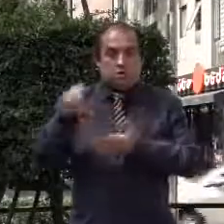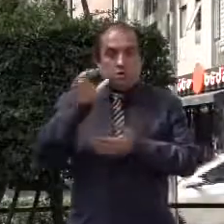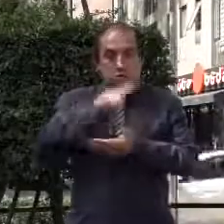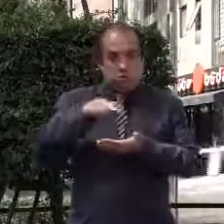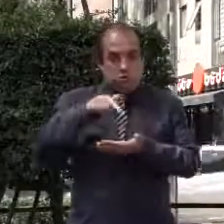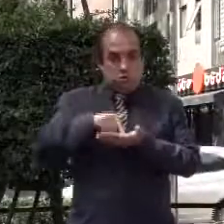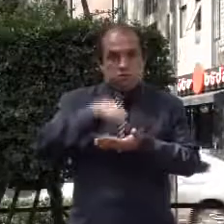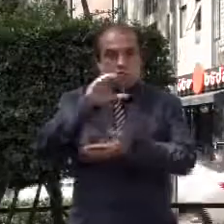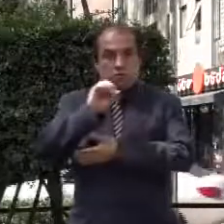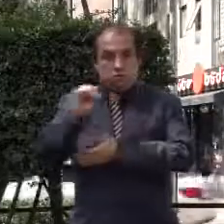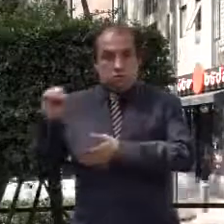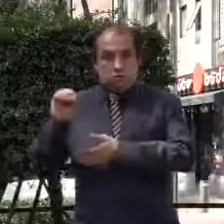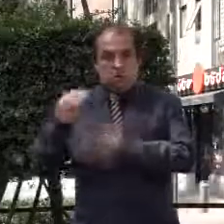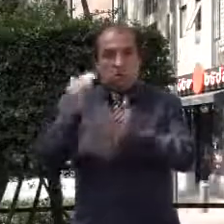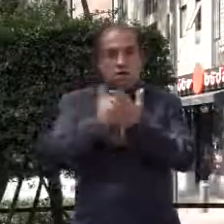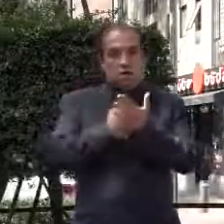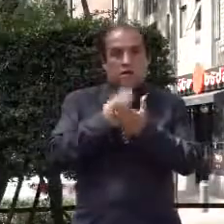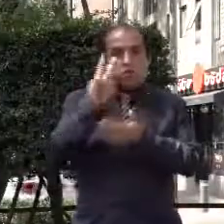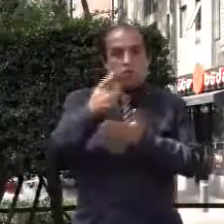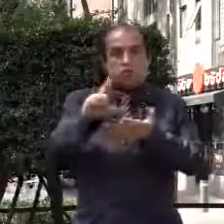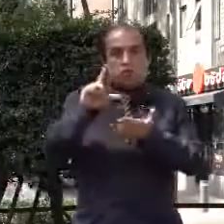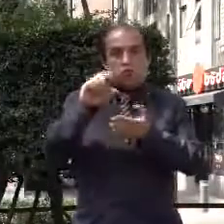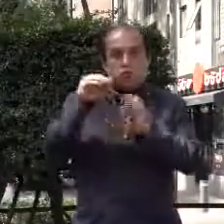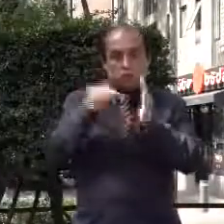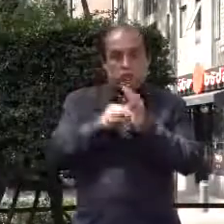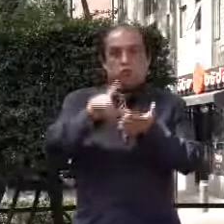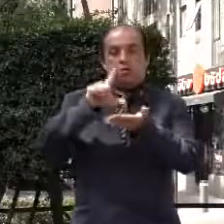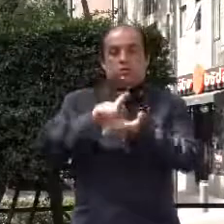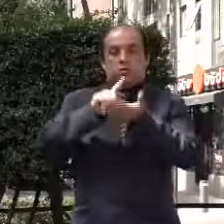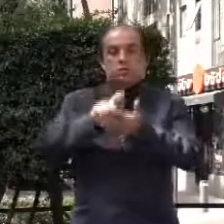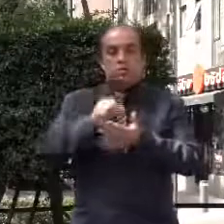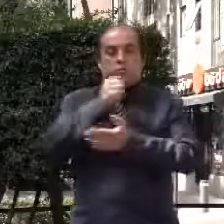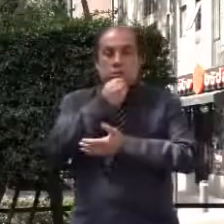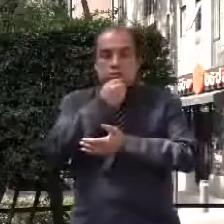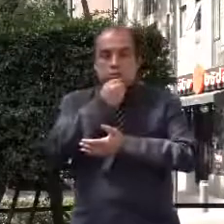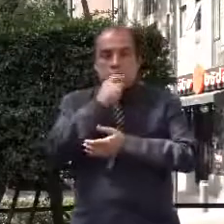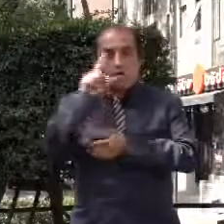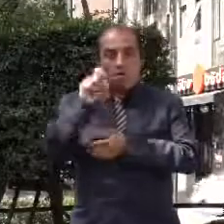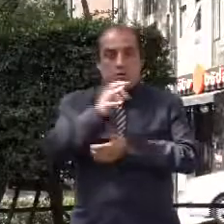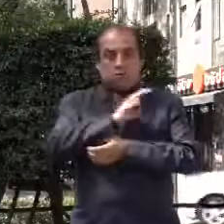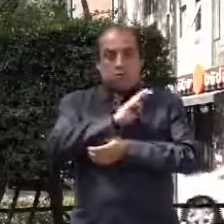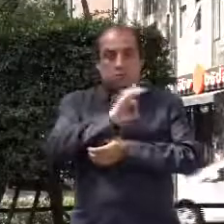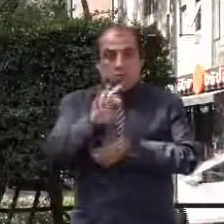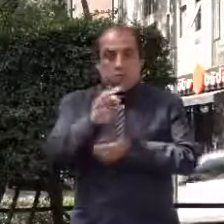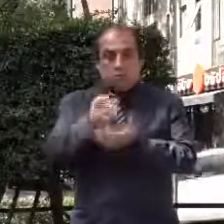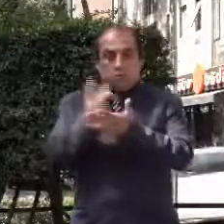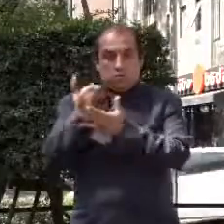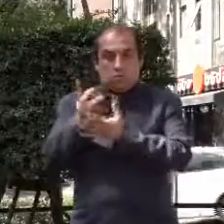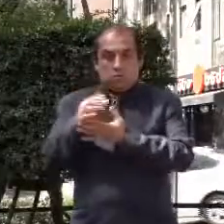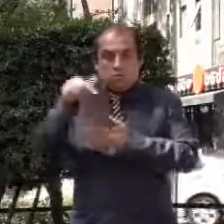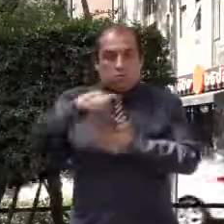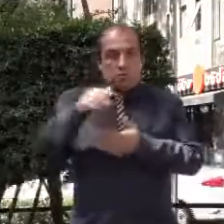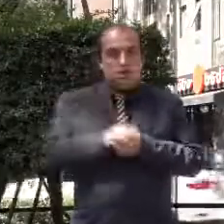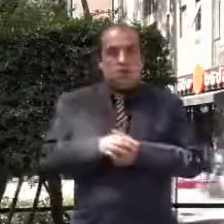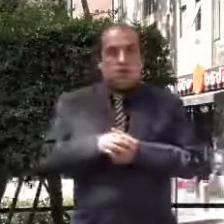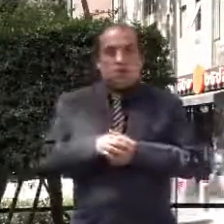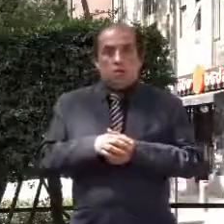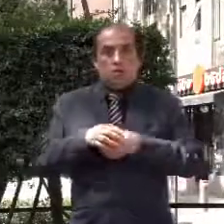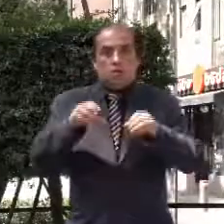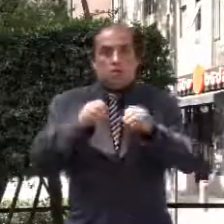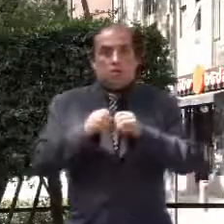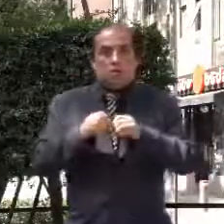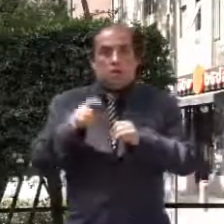unos 2,000 litros por segundo, agua que tendrá que suministrarse de este flujo que baja de